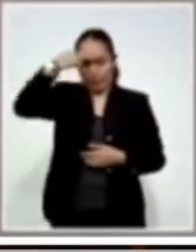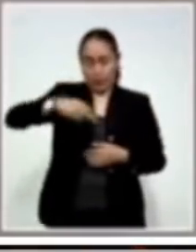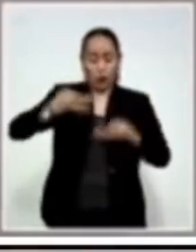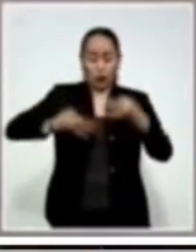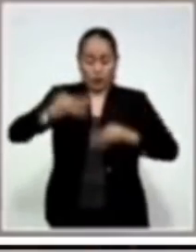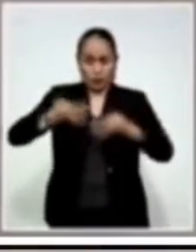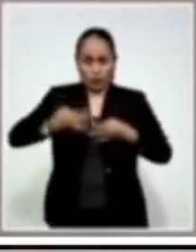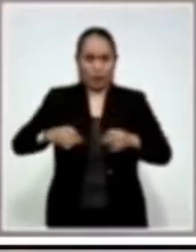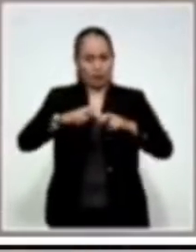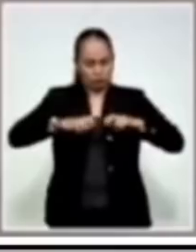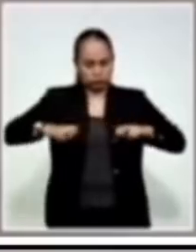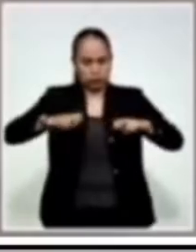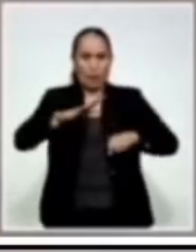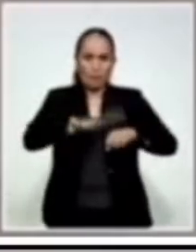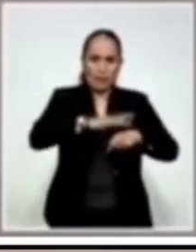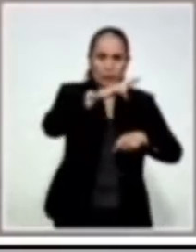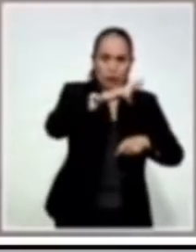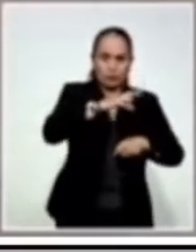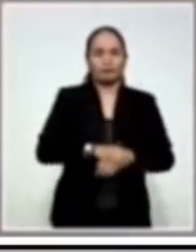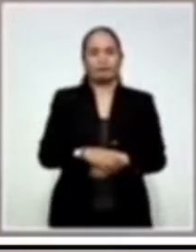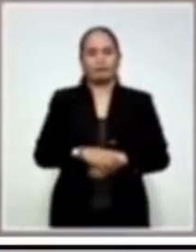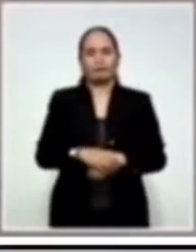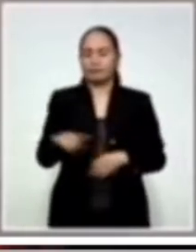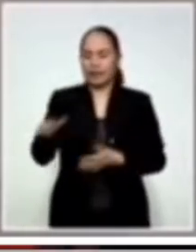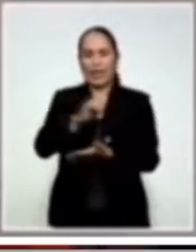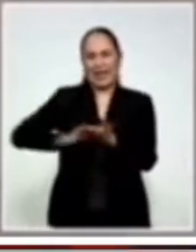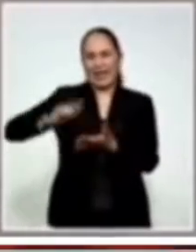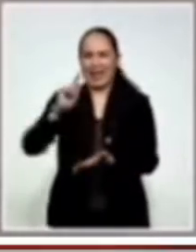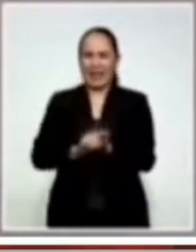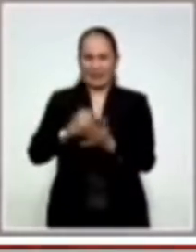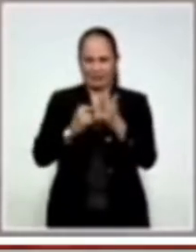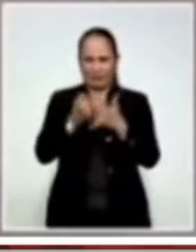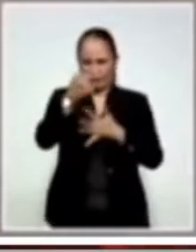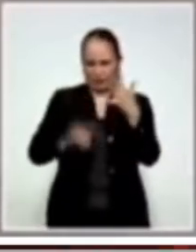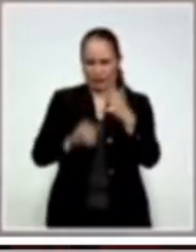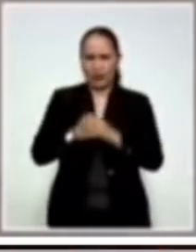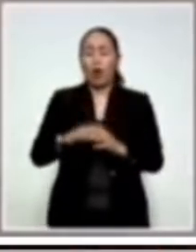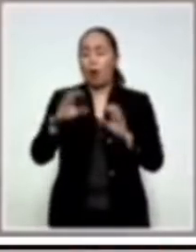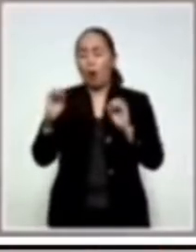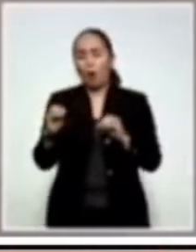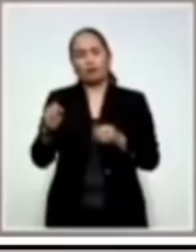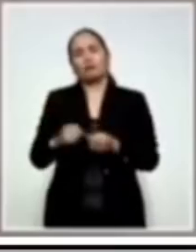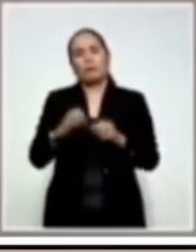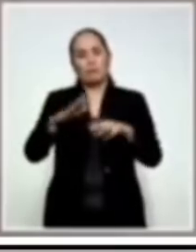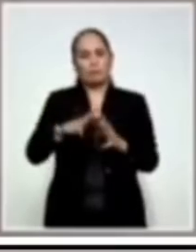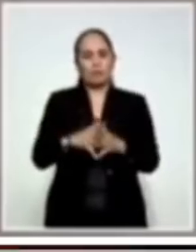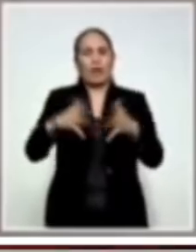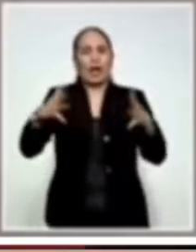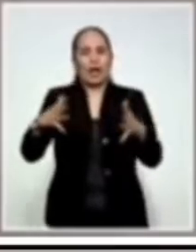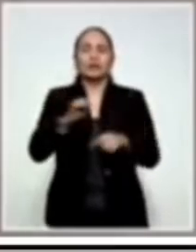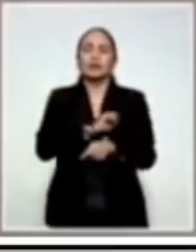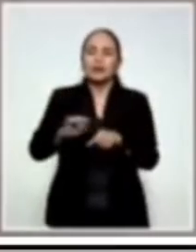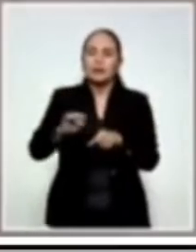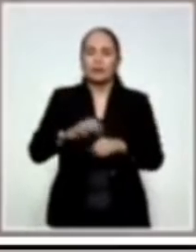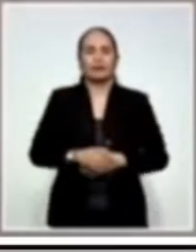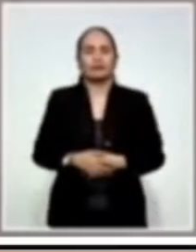una mayoría calificada por una deferencia al legislador democrático y otros que tienen mayoría simple, pero son